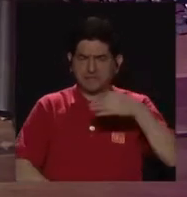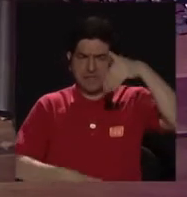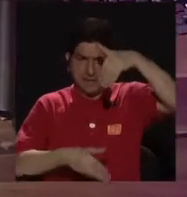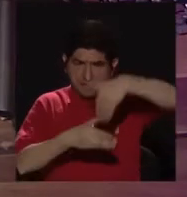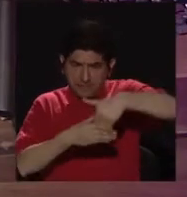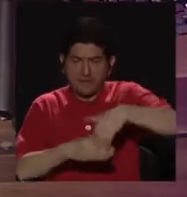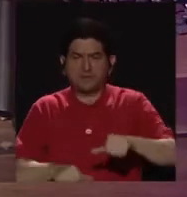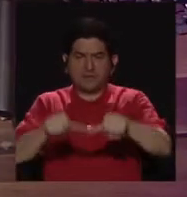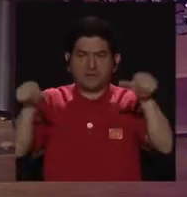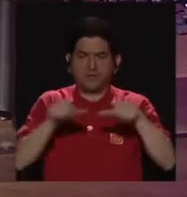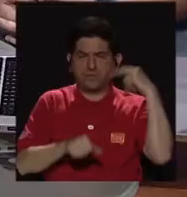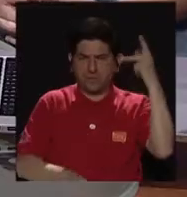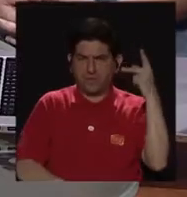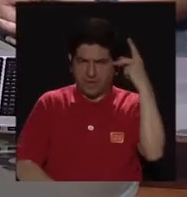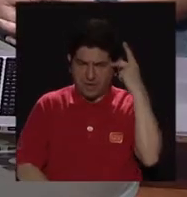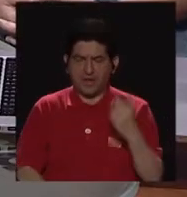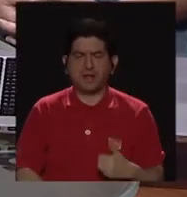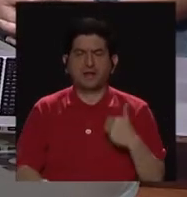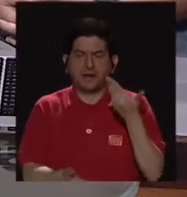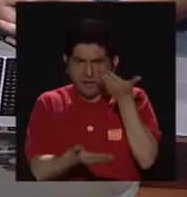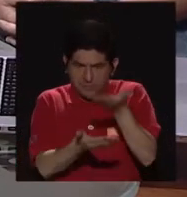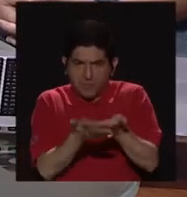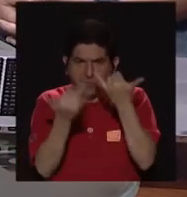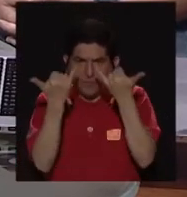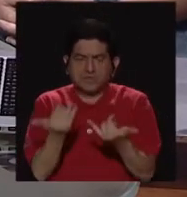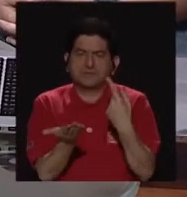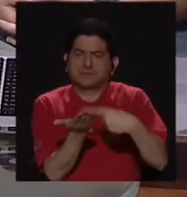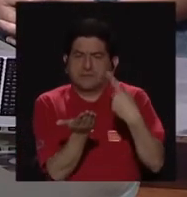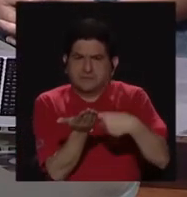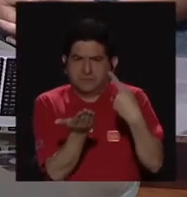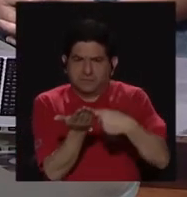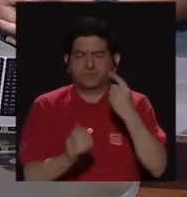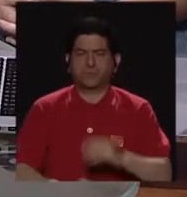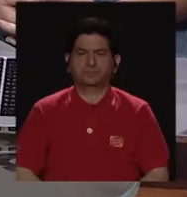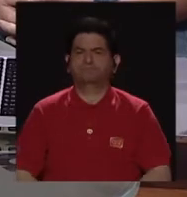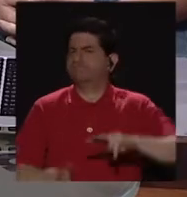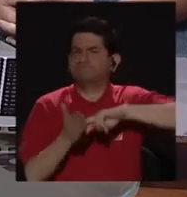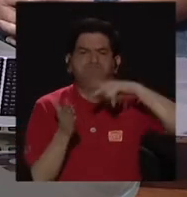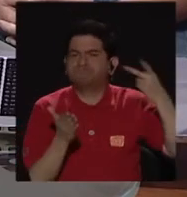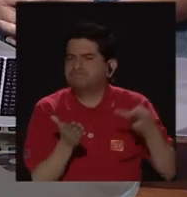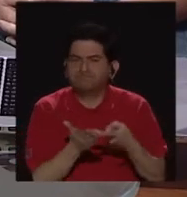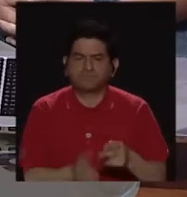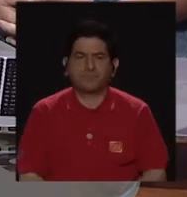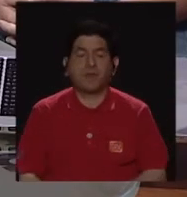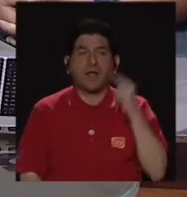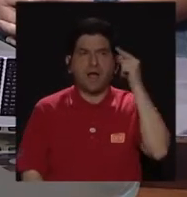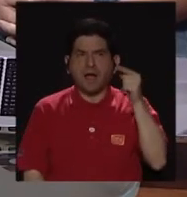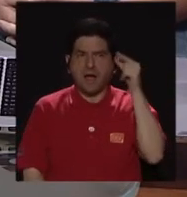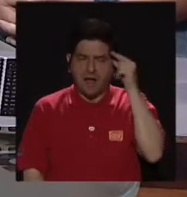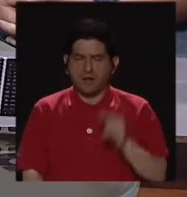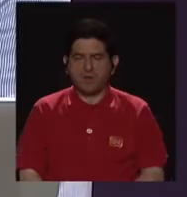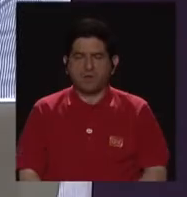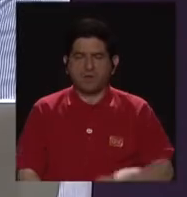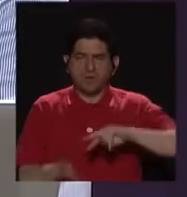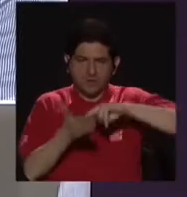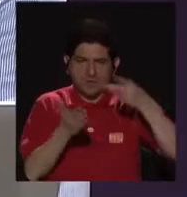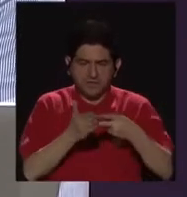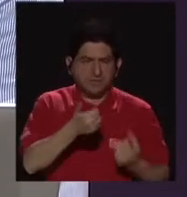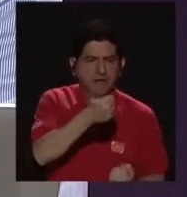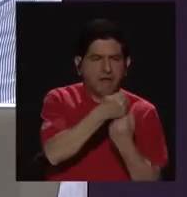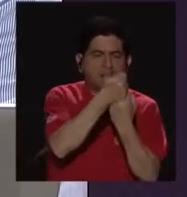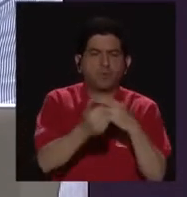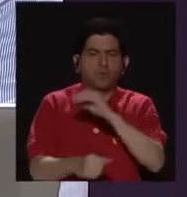términos políticos en los que está planteada de antemano la discusión es decir entrar a la lógica binaria del a favor